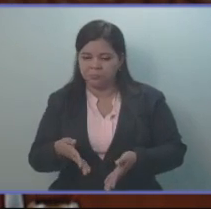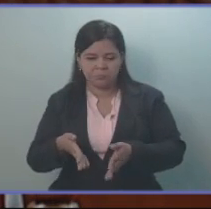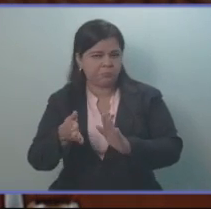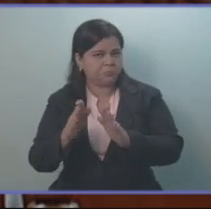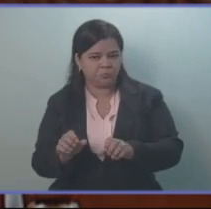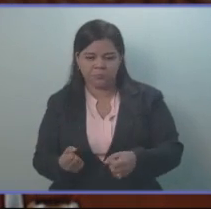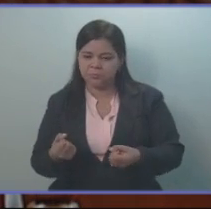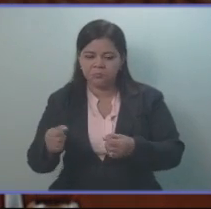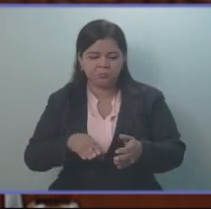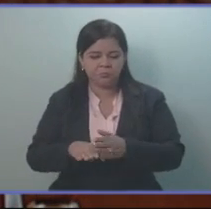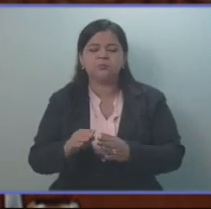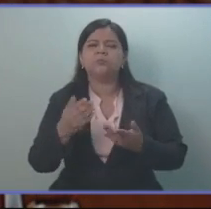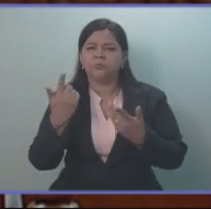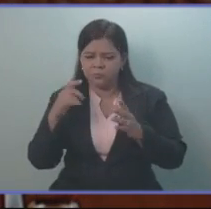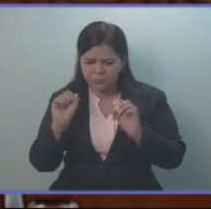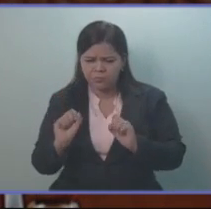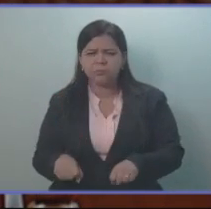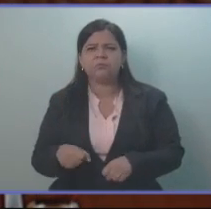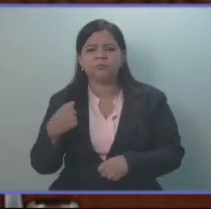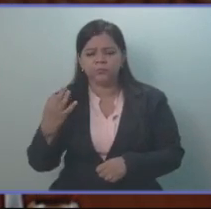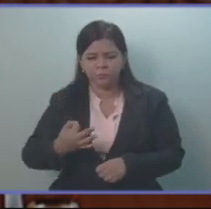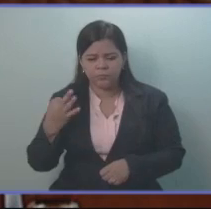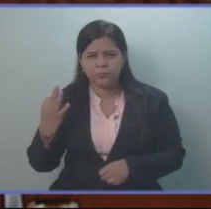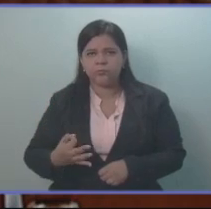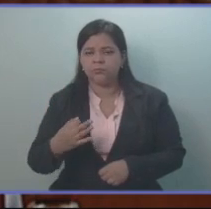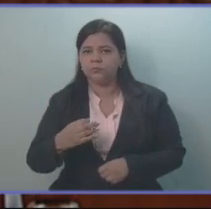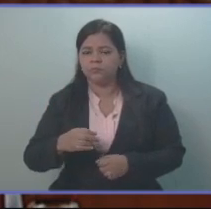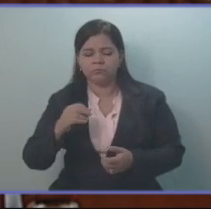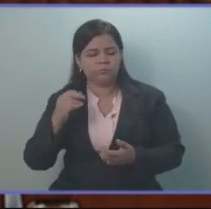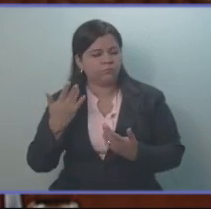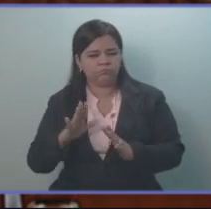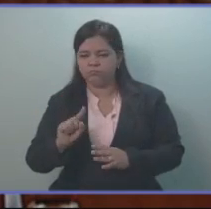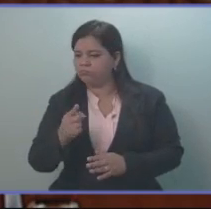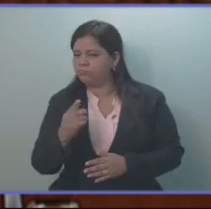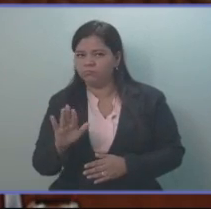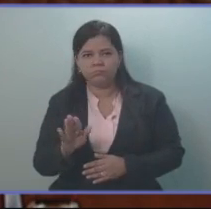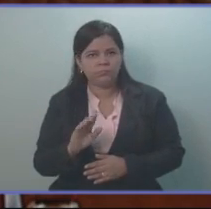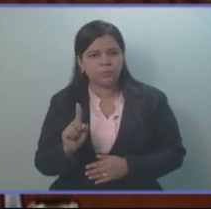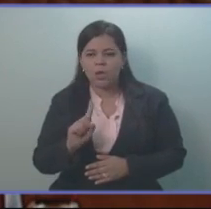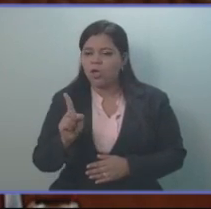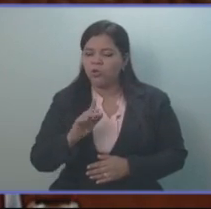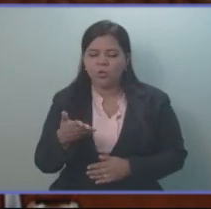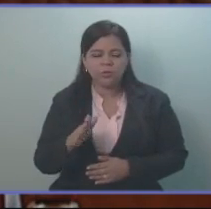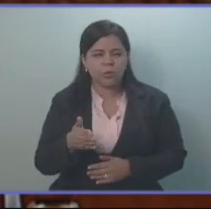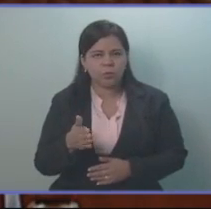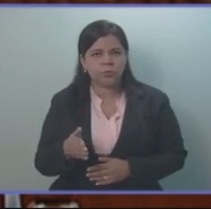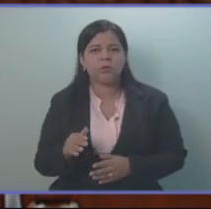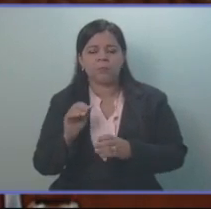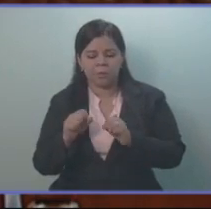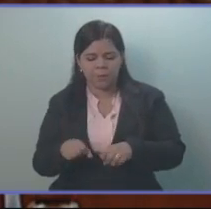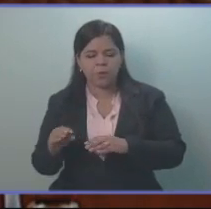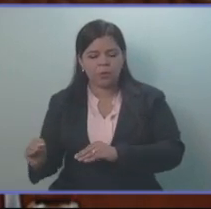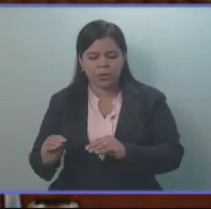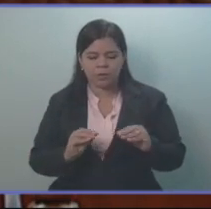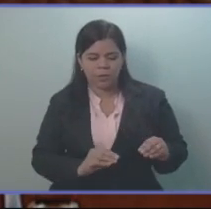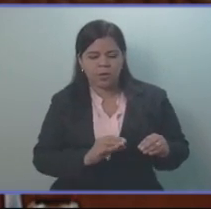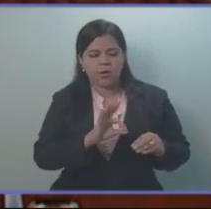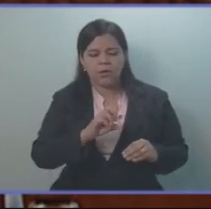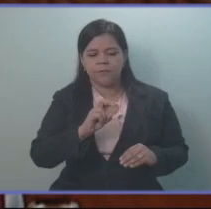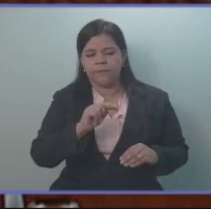será necesario desafectarla del uso público para que sea transferida por Ministerio de Ley a